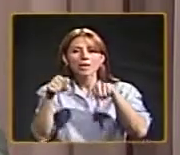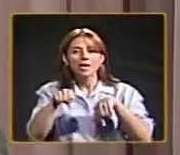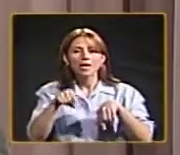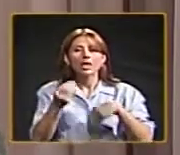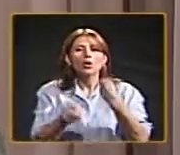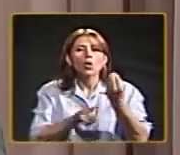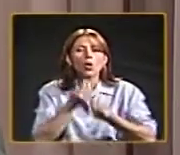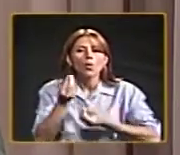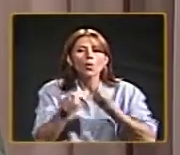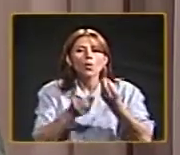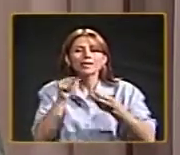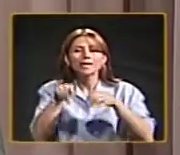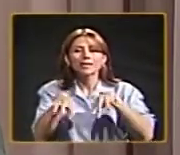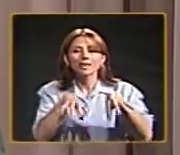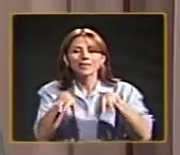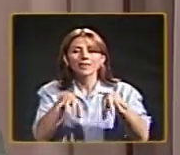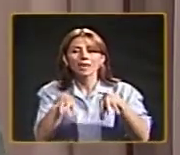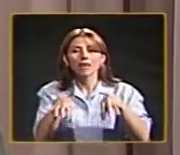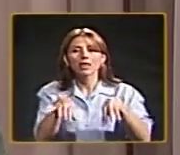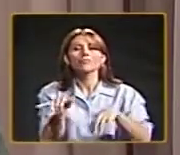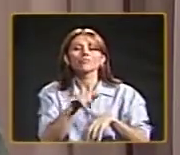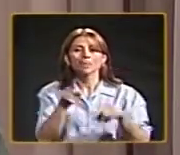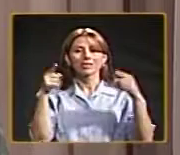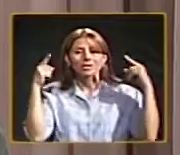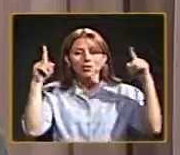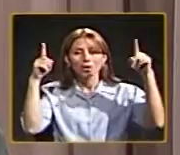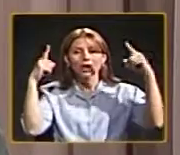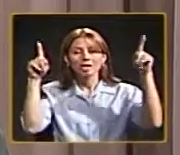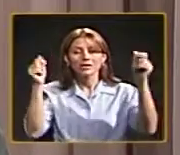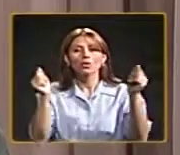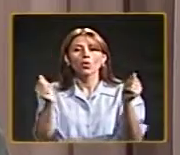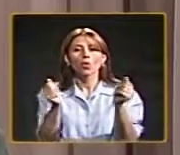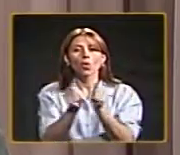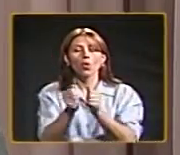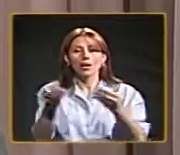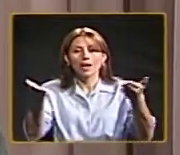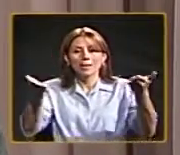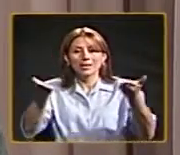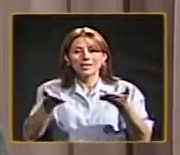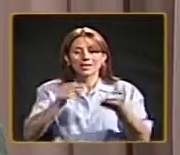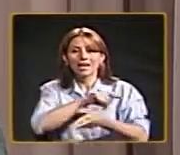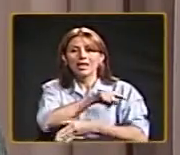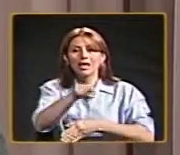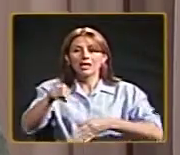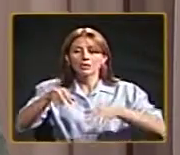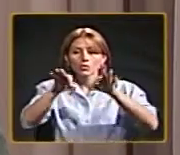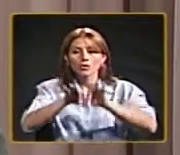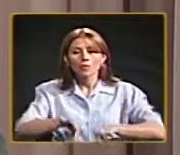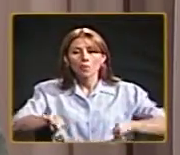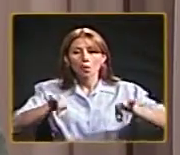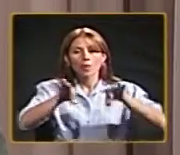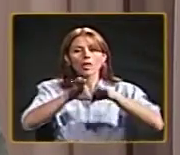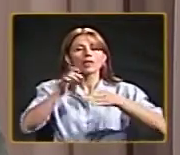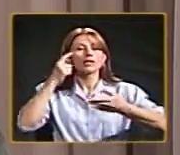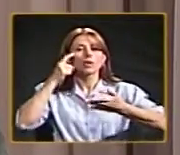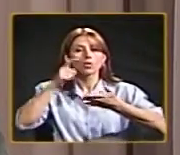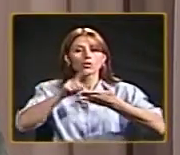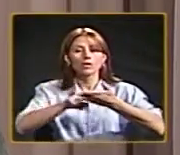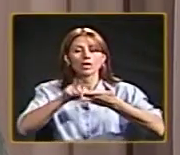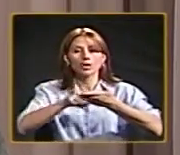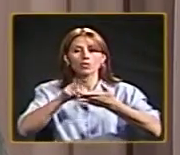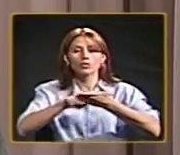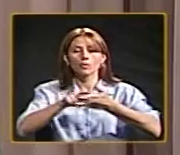por supuesto que va a ser un éxito con la presencia de estos calificados y reconocidos intérpretes de la